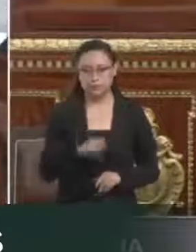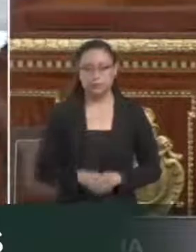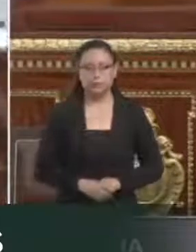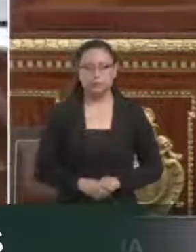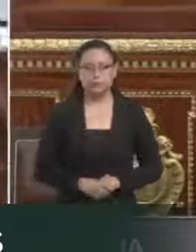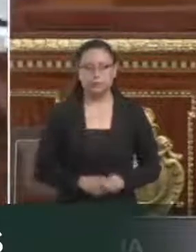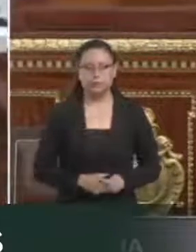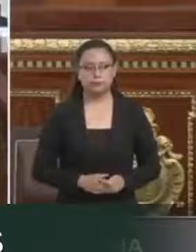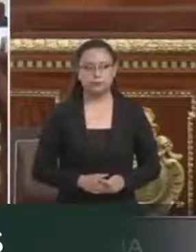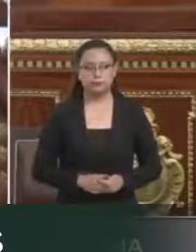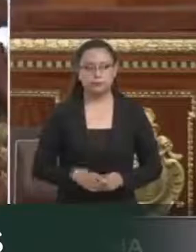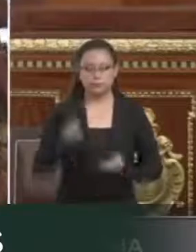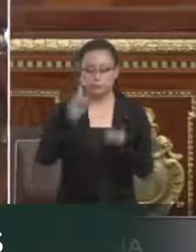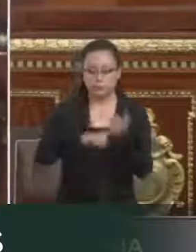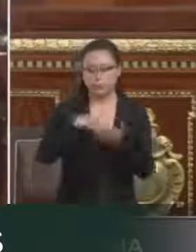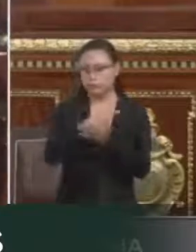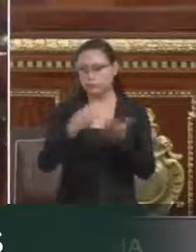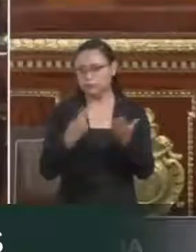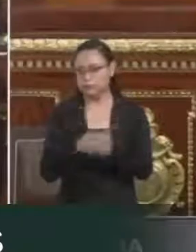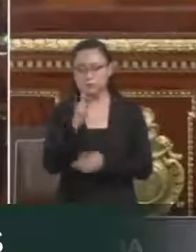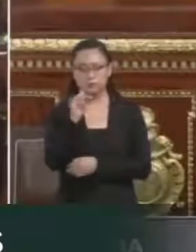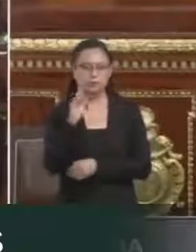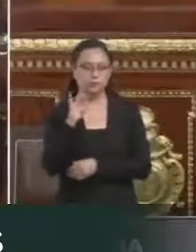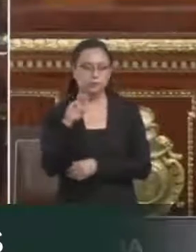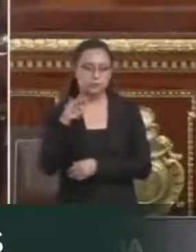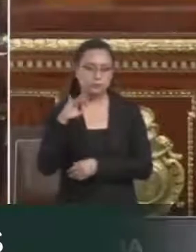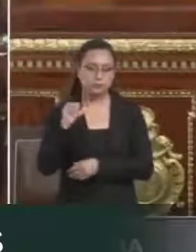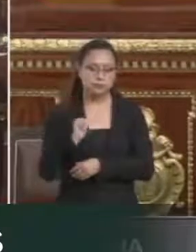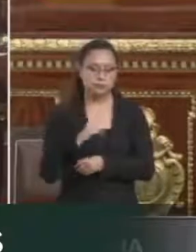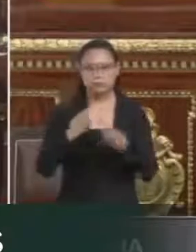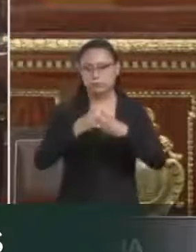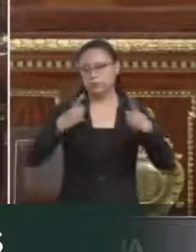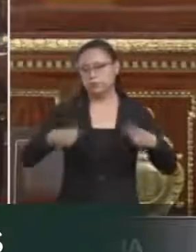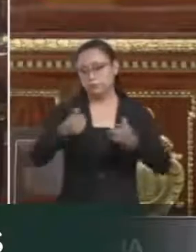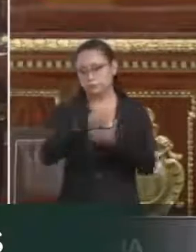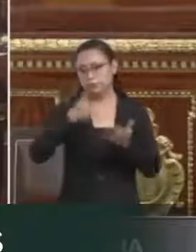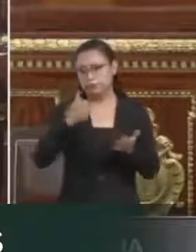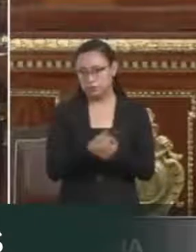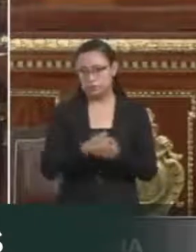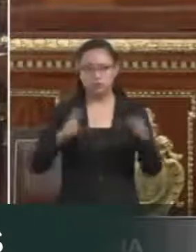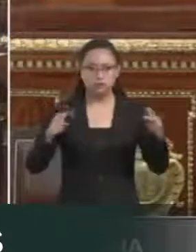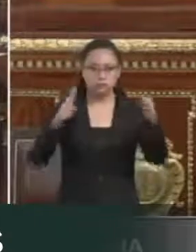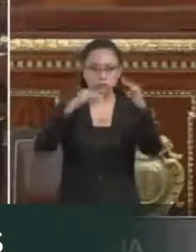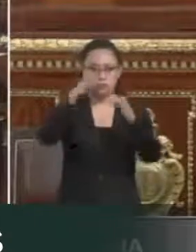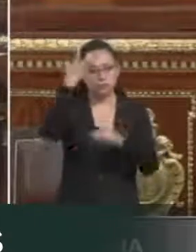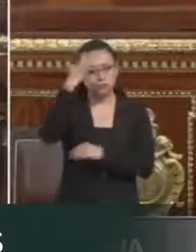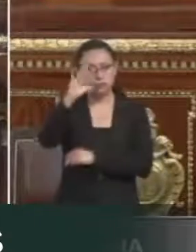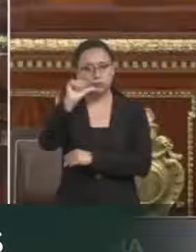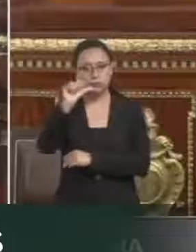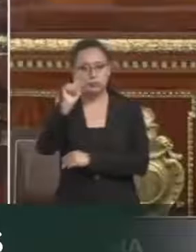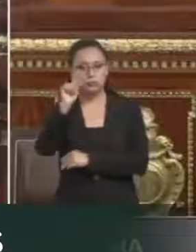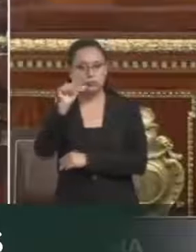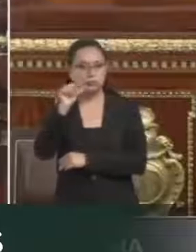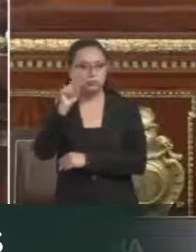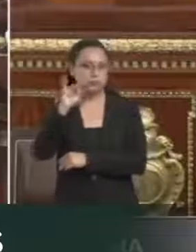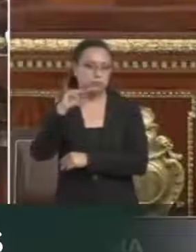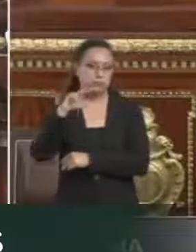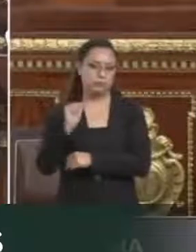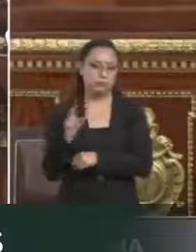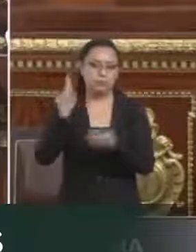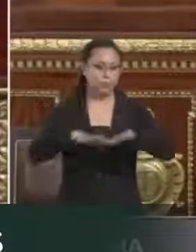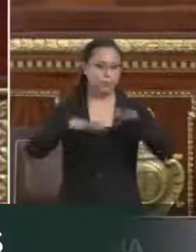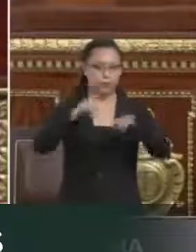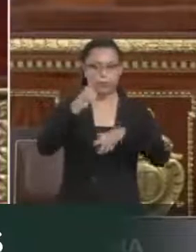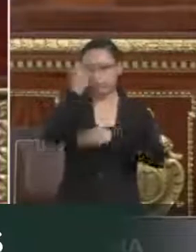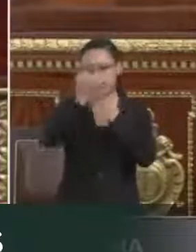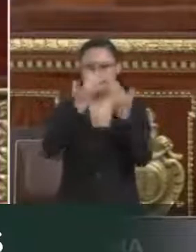de la urbe. Se trata de reformas, modificaciones y adiciones al Programa Delegacional de Desarrollo Urbano para la Delegación del Distrito Federal de